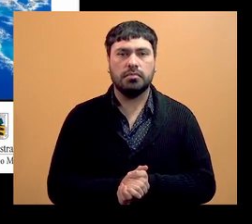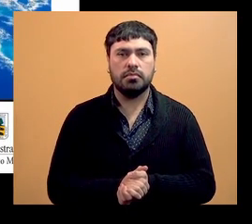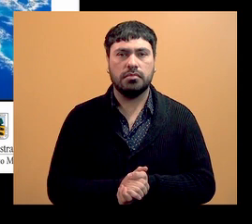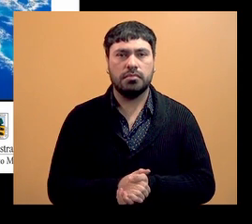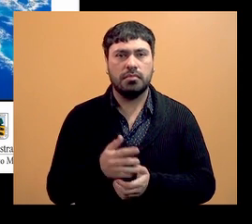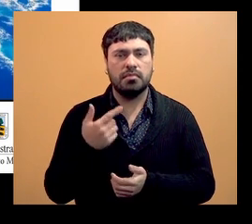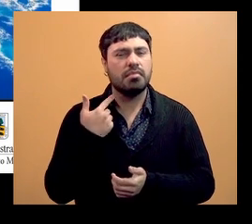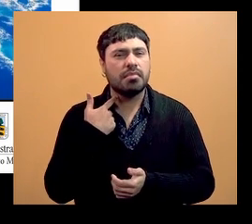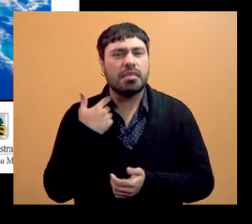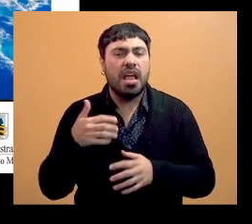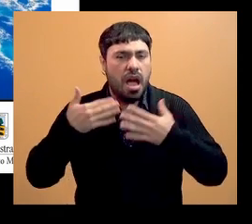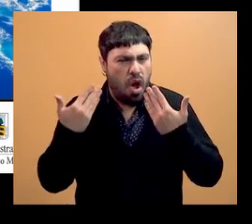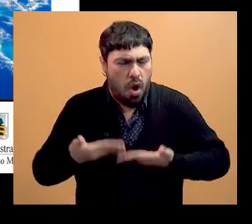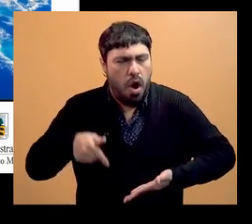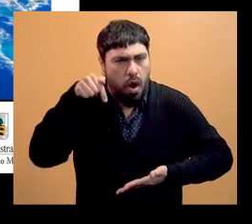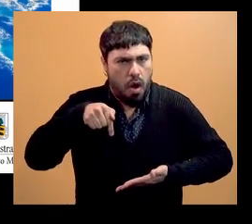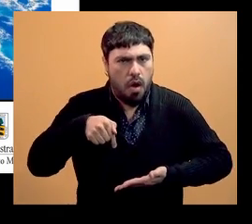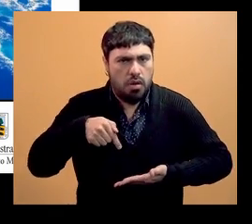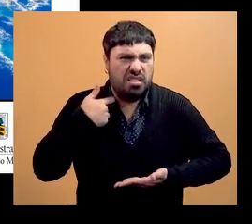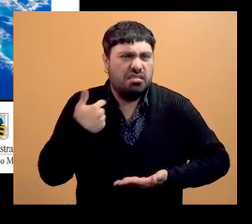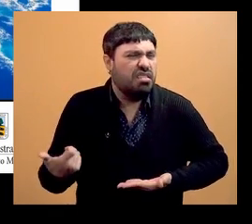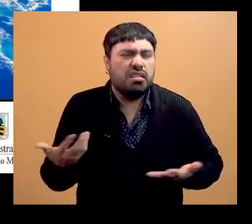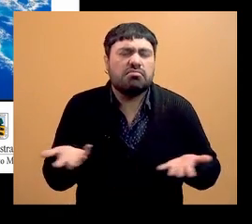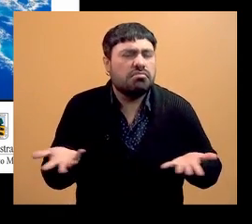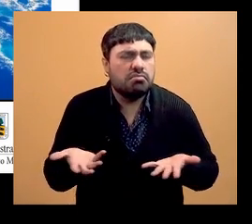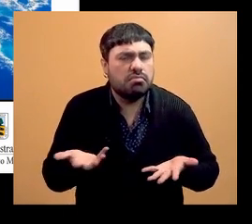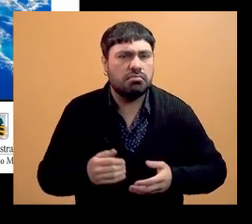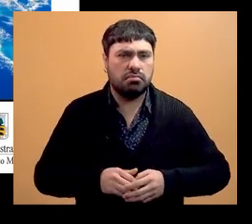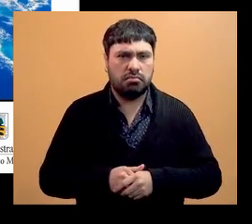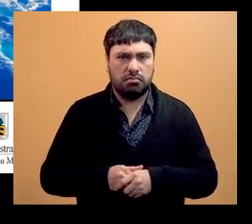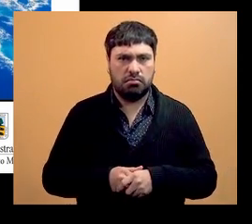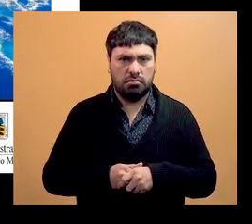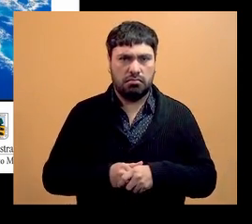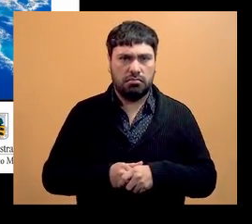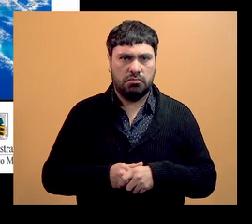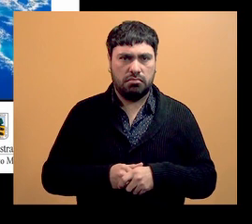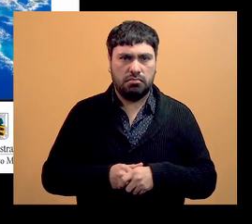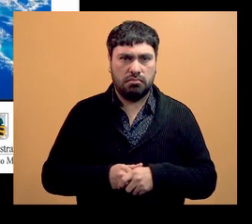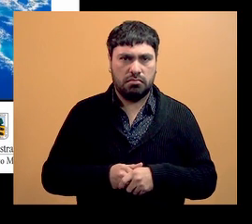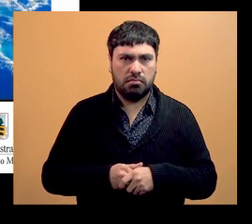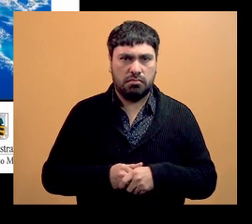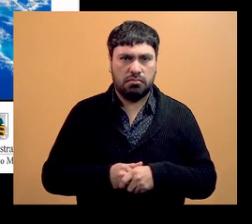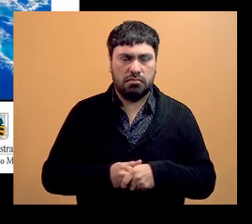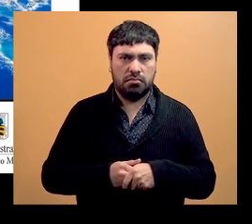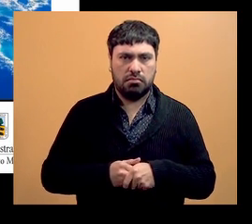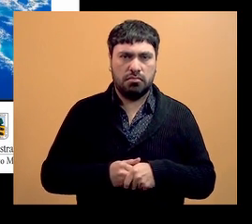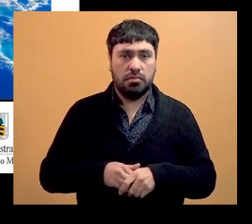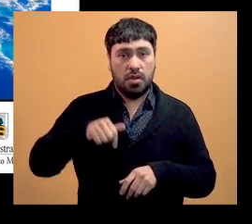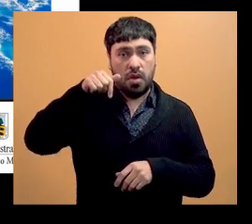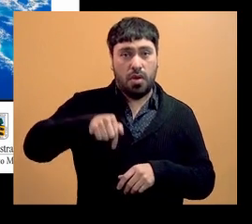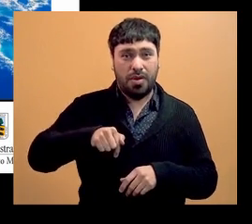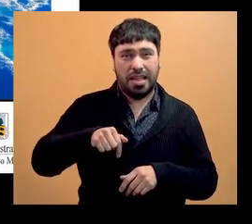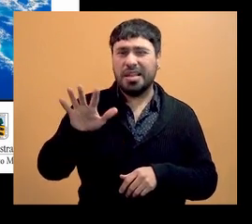¿Qué ocurre en la actualidad con todo lo que gatilló esta primera carrera espacial? Bueno, hoy en día tenemos más de 2.000